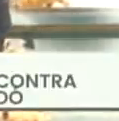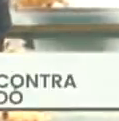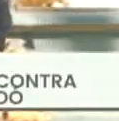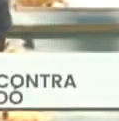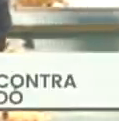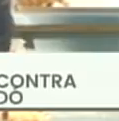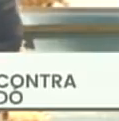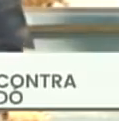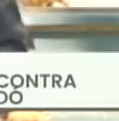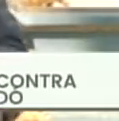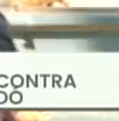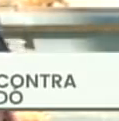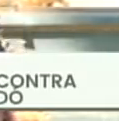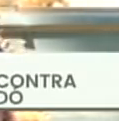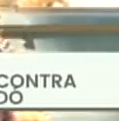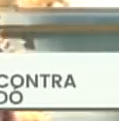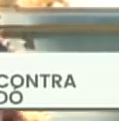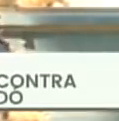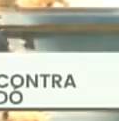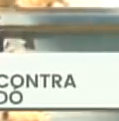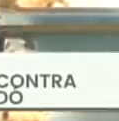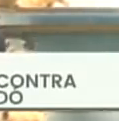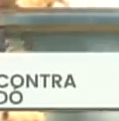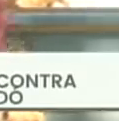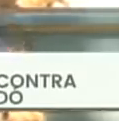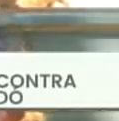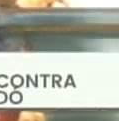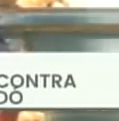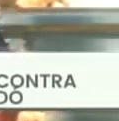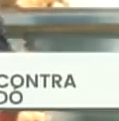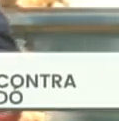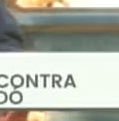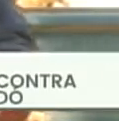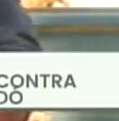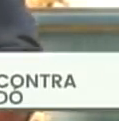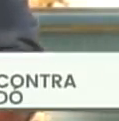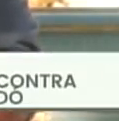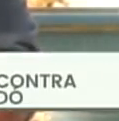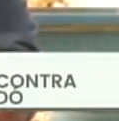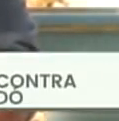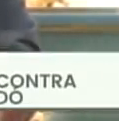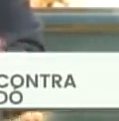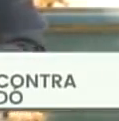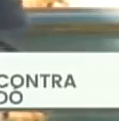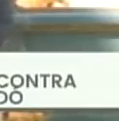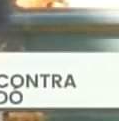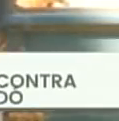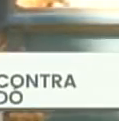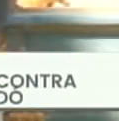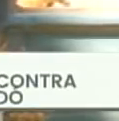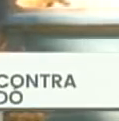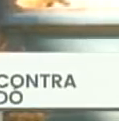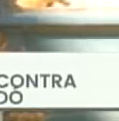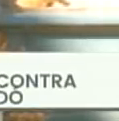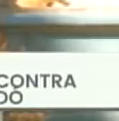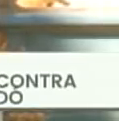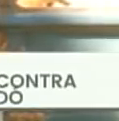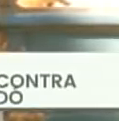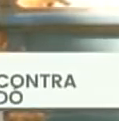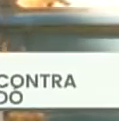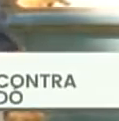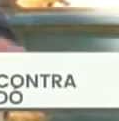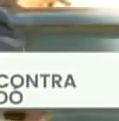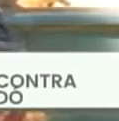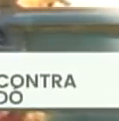comunicación internacionales, las llamadas grandes corporaciones mediáticas internacionales, que le aplaudían cualquier gracia a